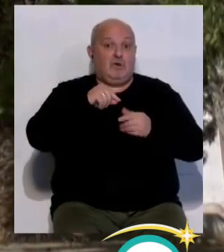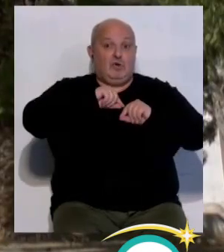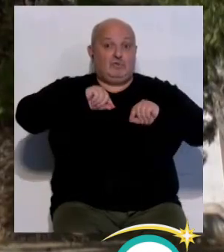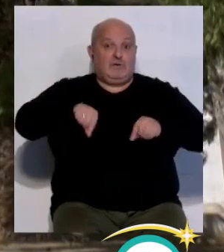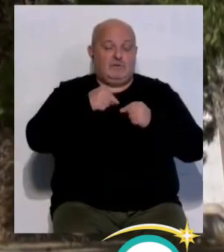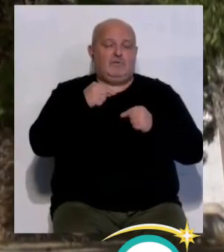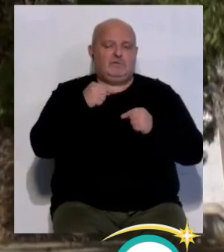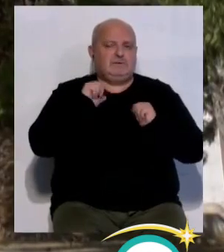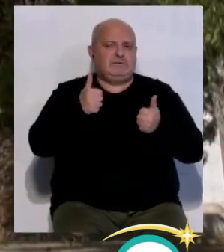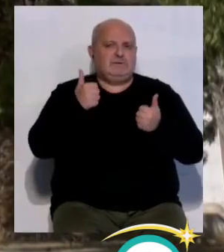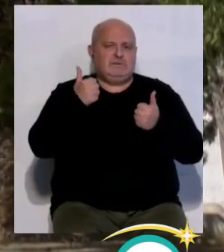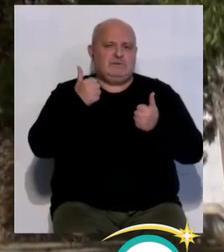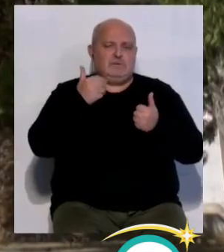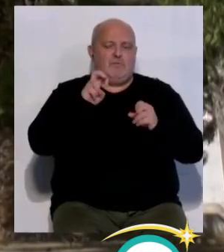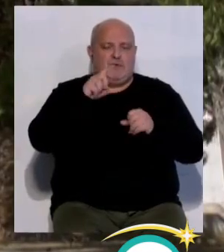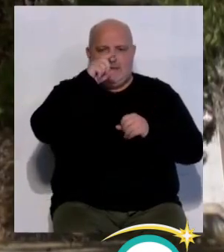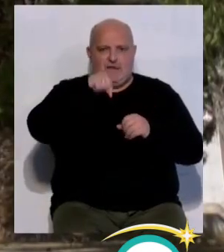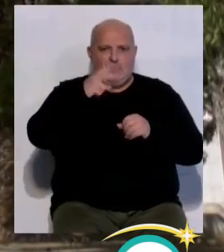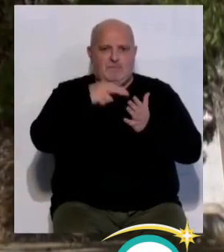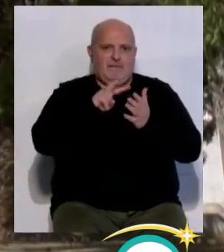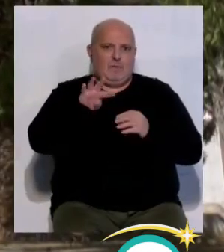contrato, ha comenzado con el nuevo año.